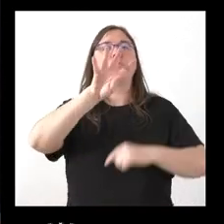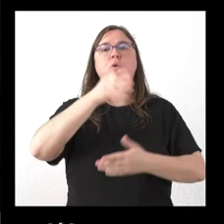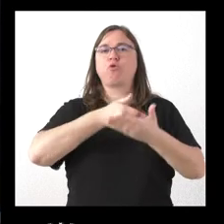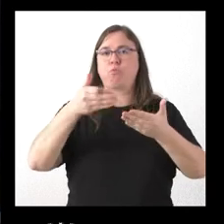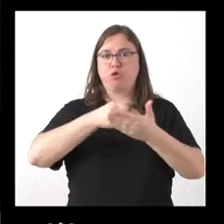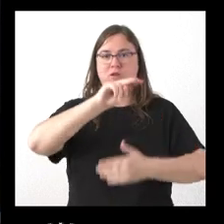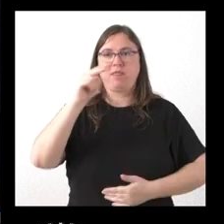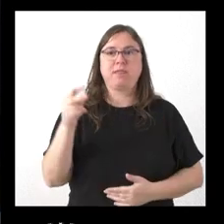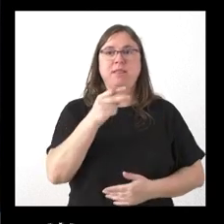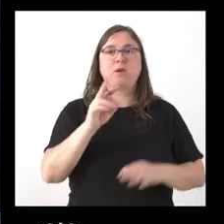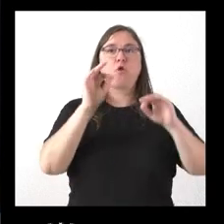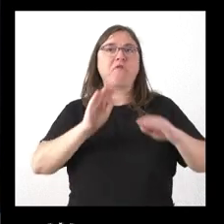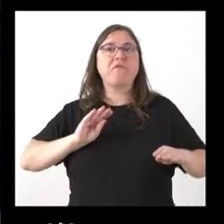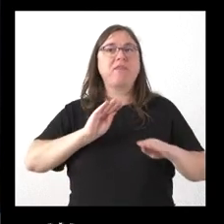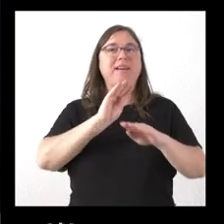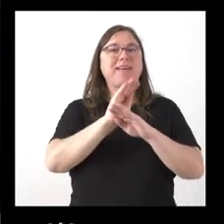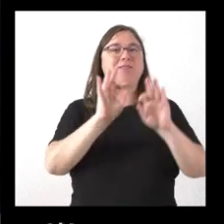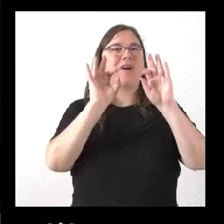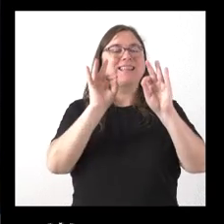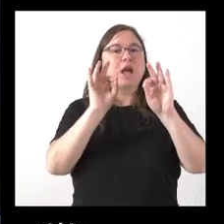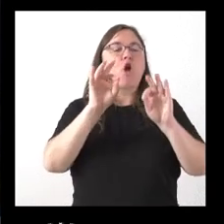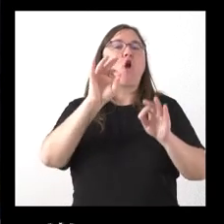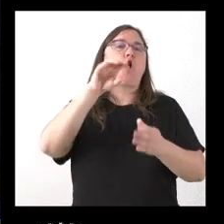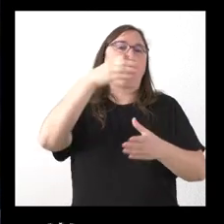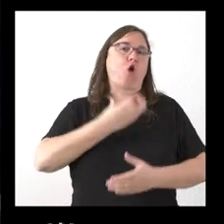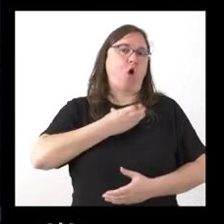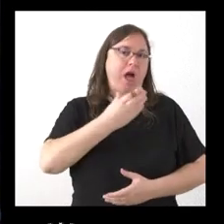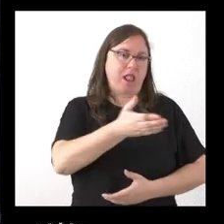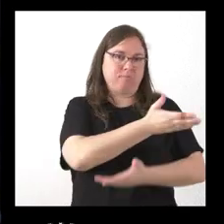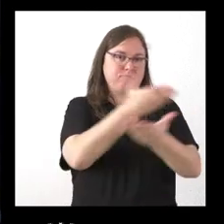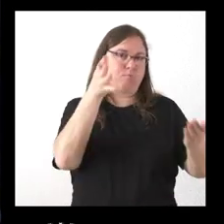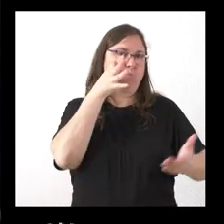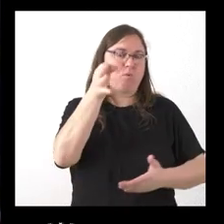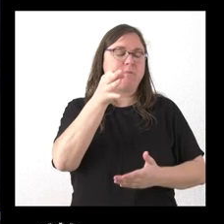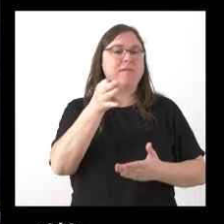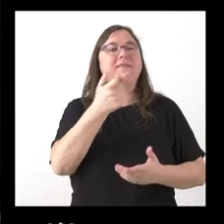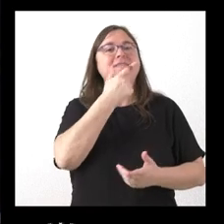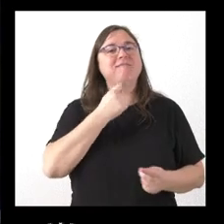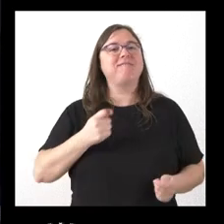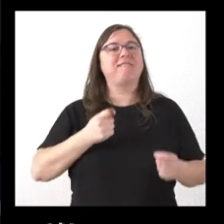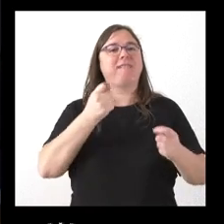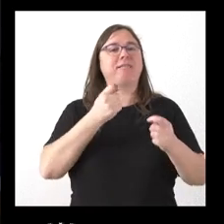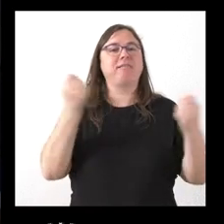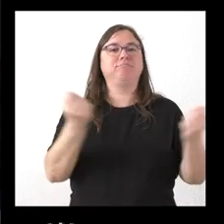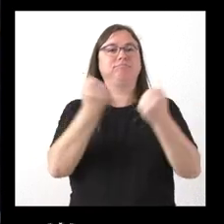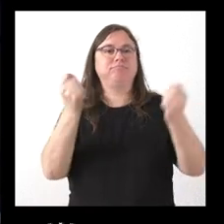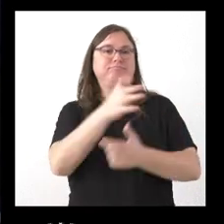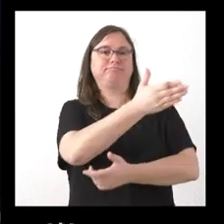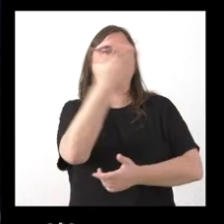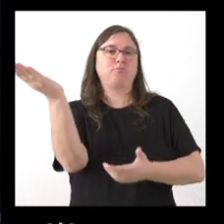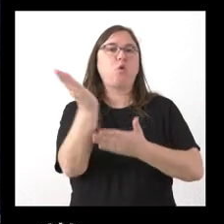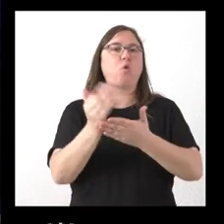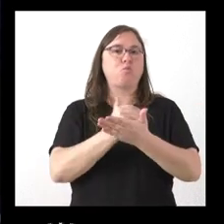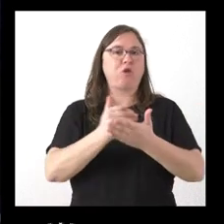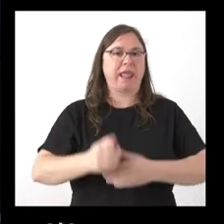millones de euros de financiación local que facilitan las actuaciones en el conjunto de la comunidad por